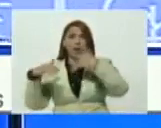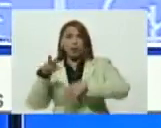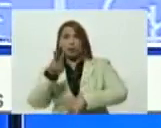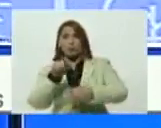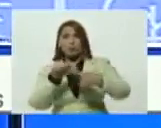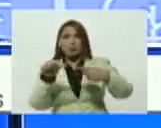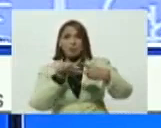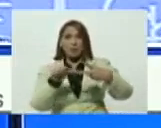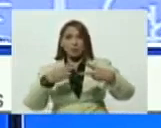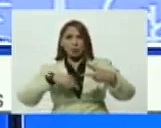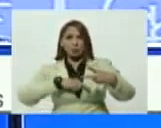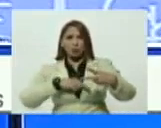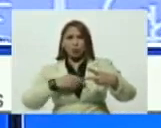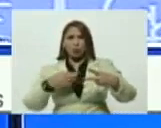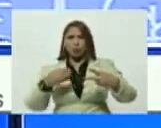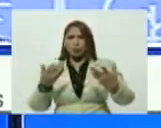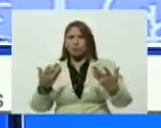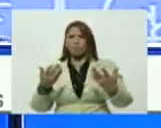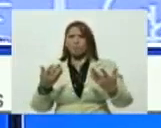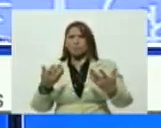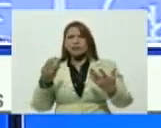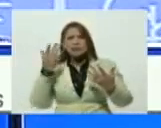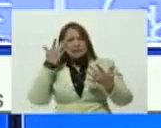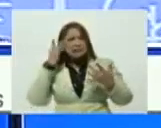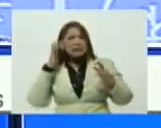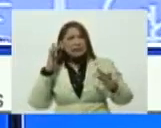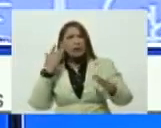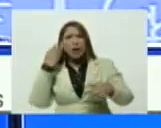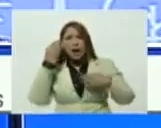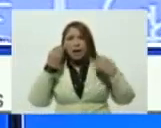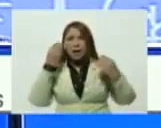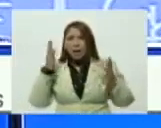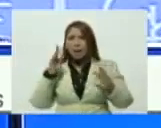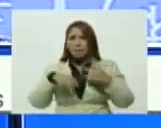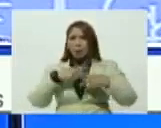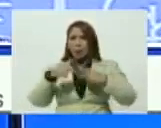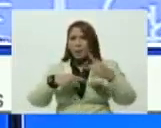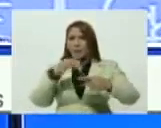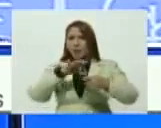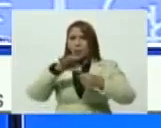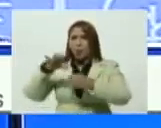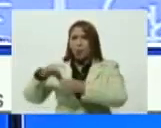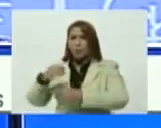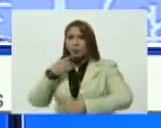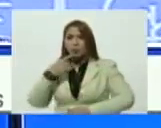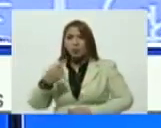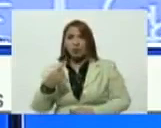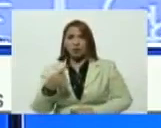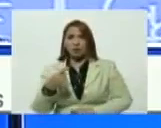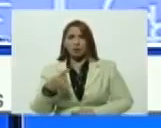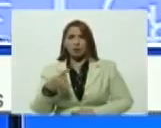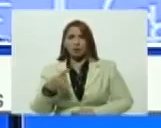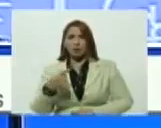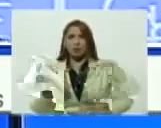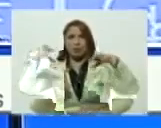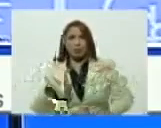así en vivo y directo en un programa, creo que económico. Y nos dijeron, cayó una tromba de